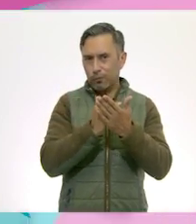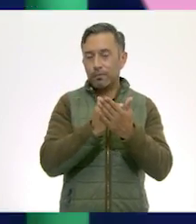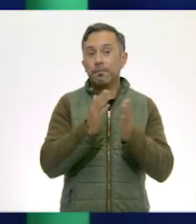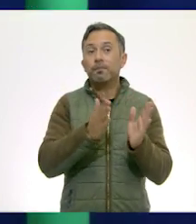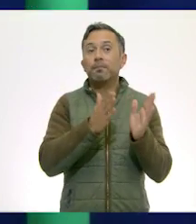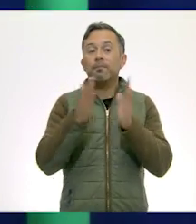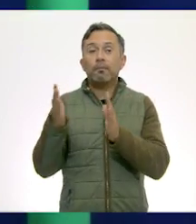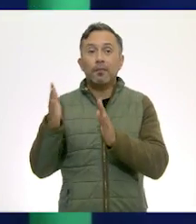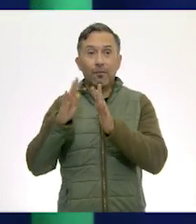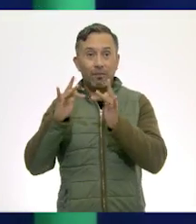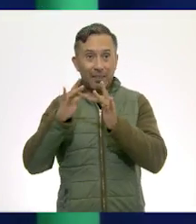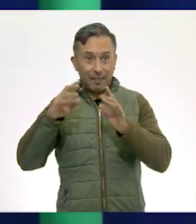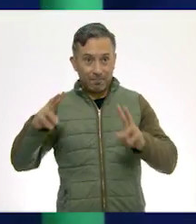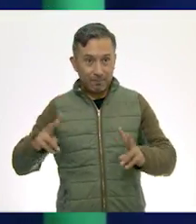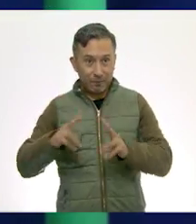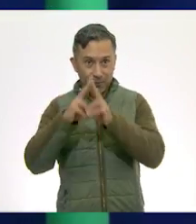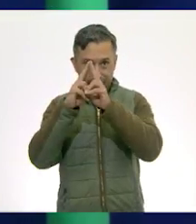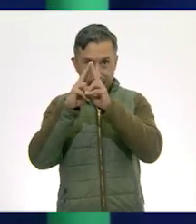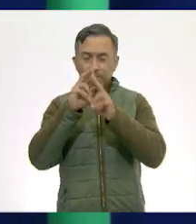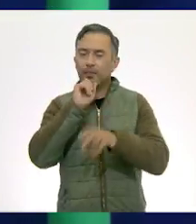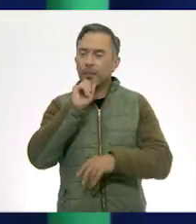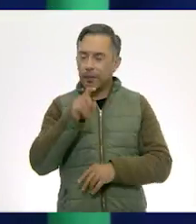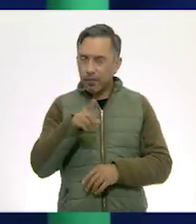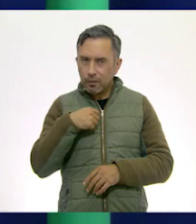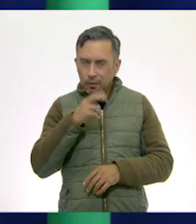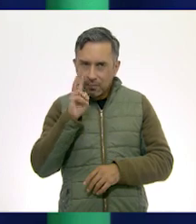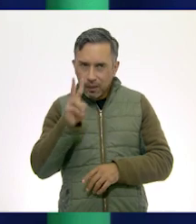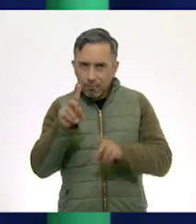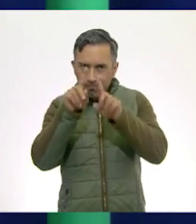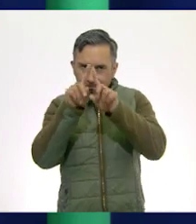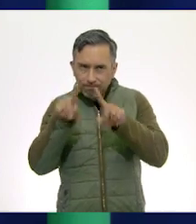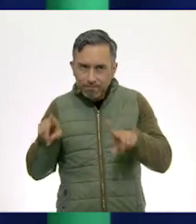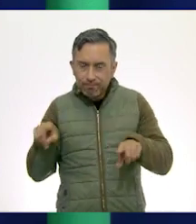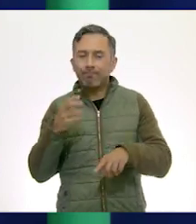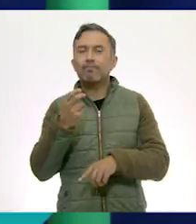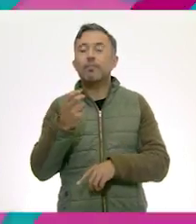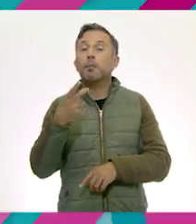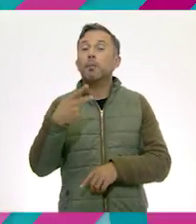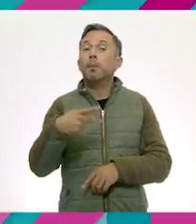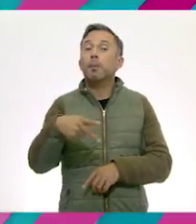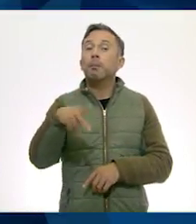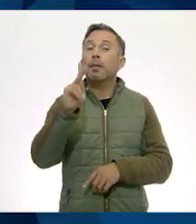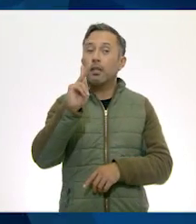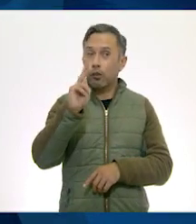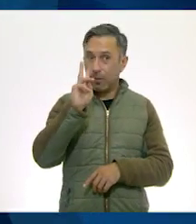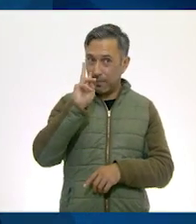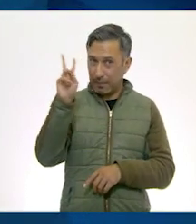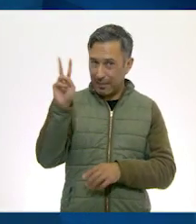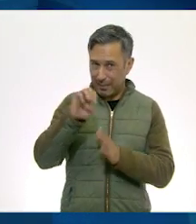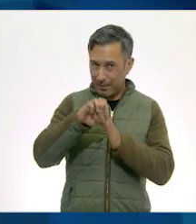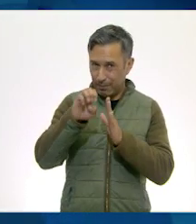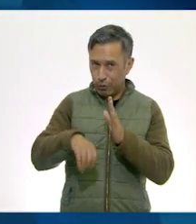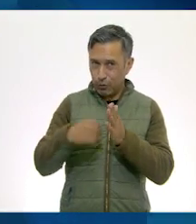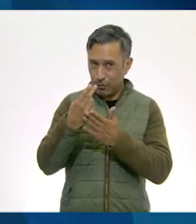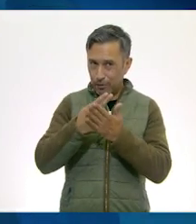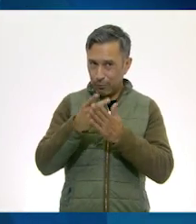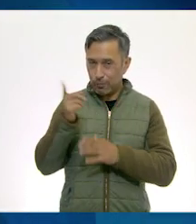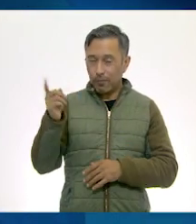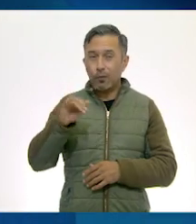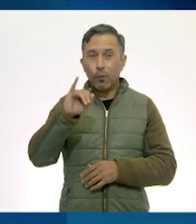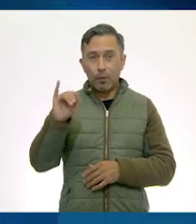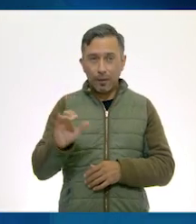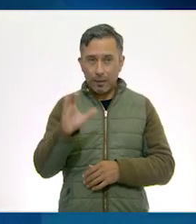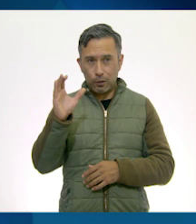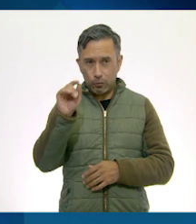Torre Eiffel pudimos encontrar uno. Pero observen muy bien el ejemplo que nos puso Juan